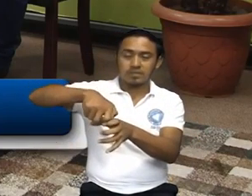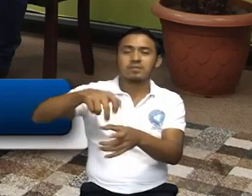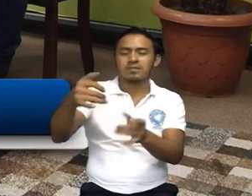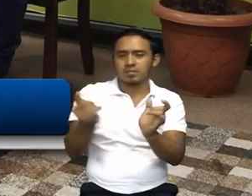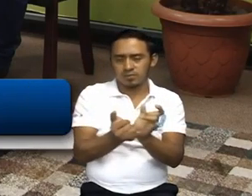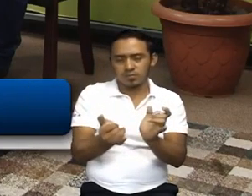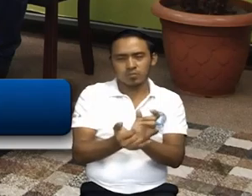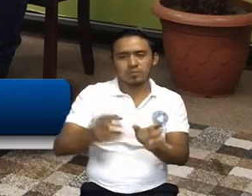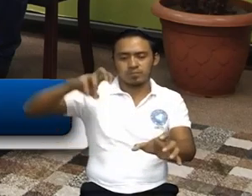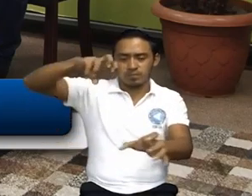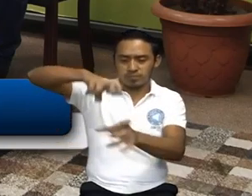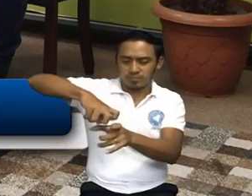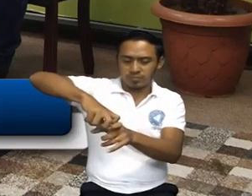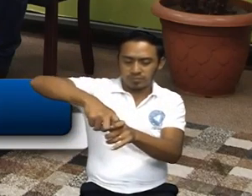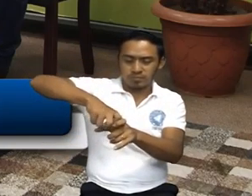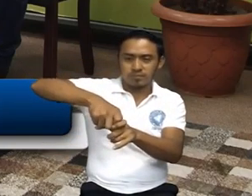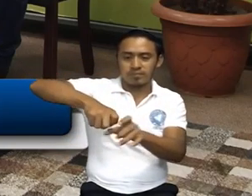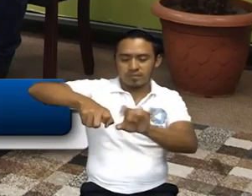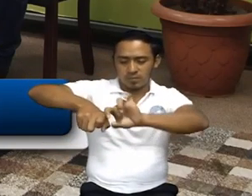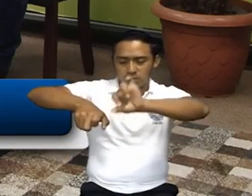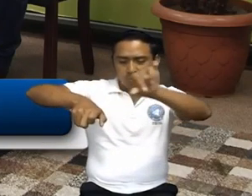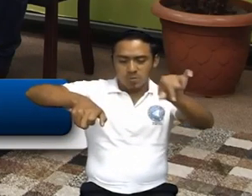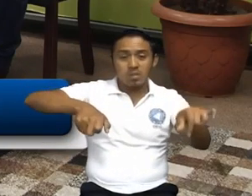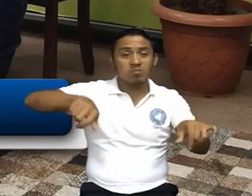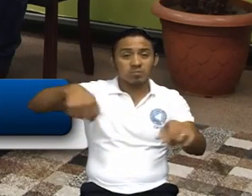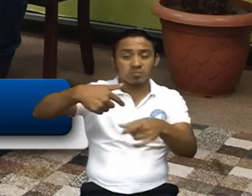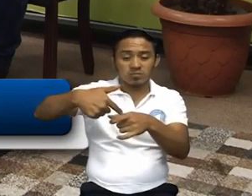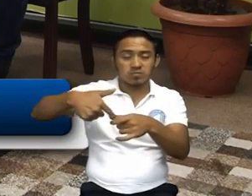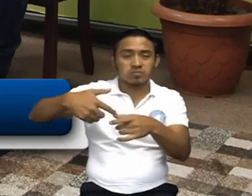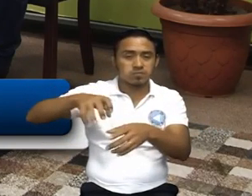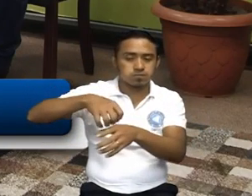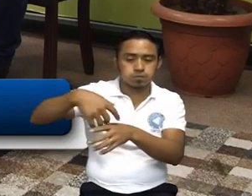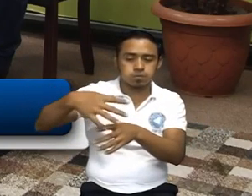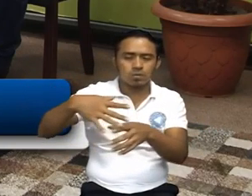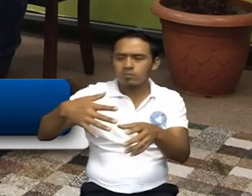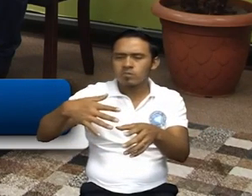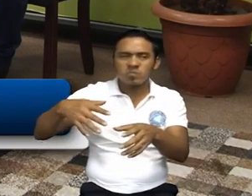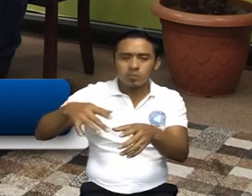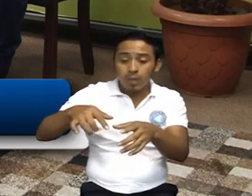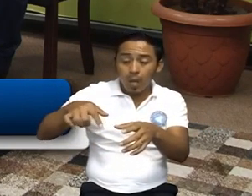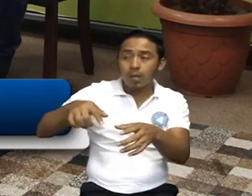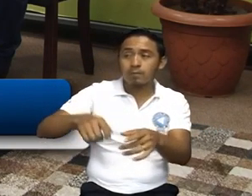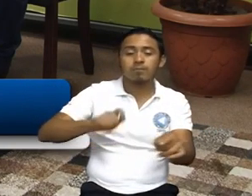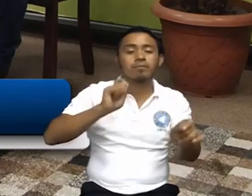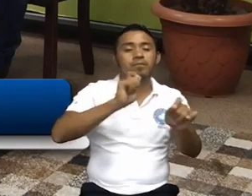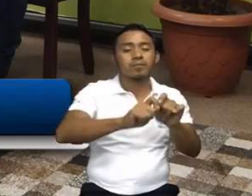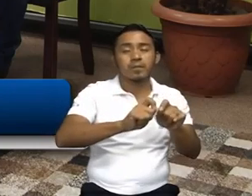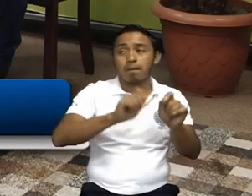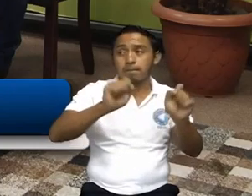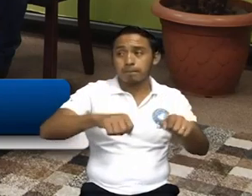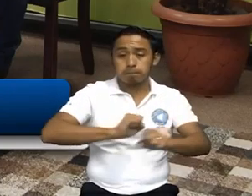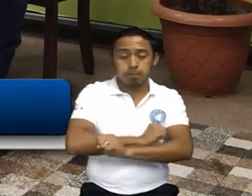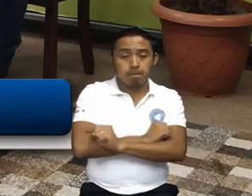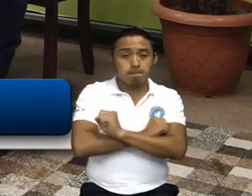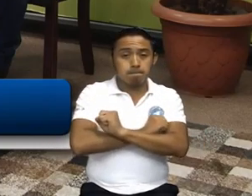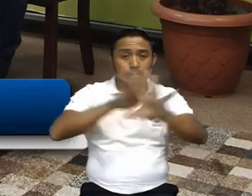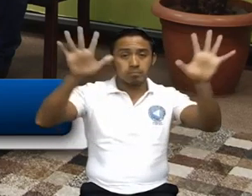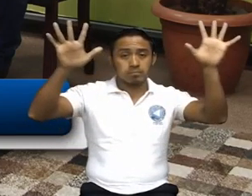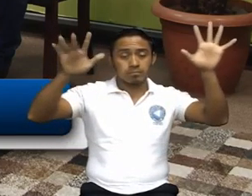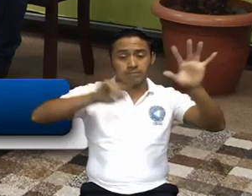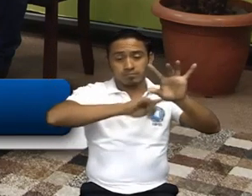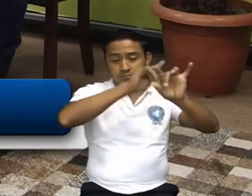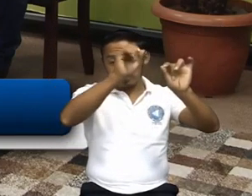muy frecuente, el escape de gas, ¿verdad? Y el problema es que cuando encendemos el cerillo, va la llama,